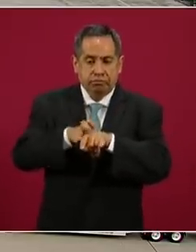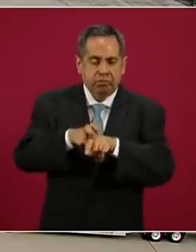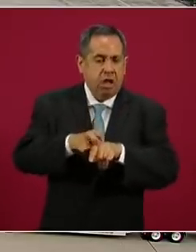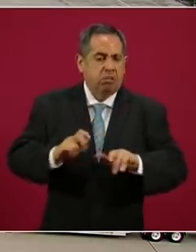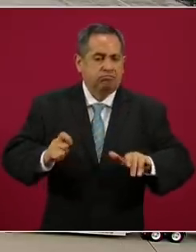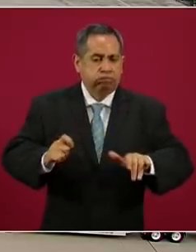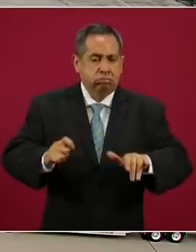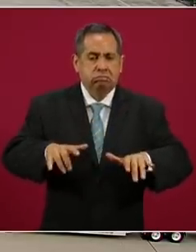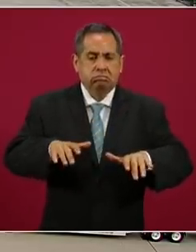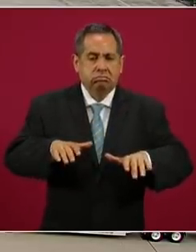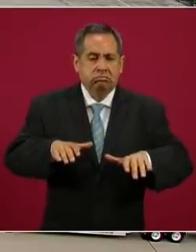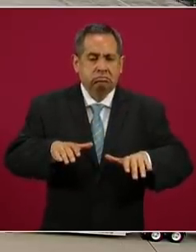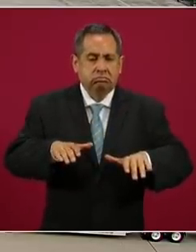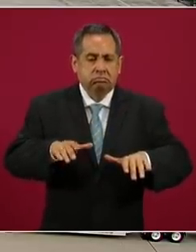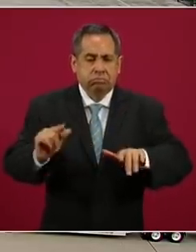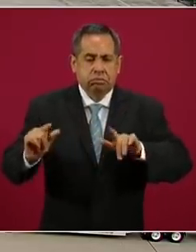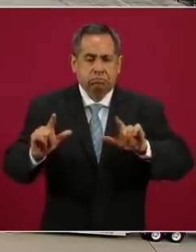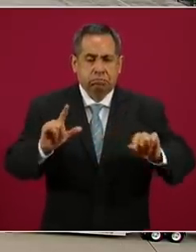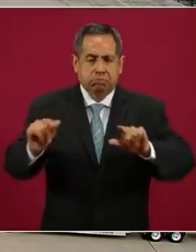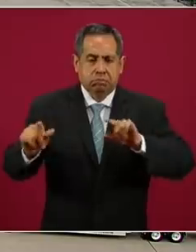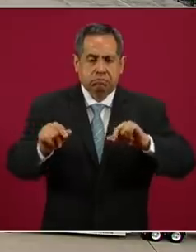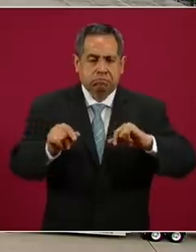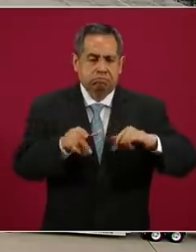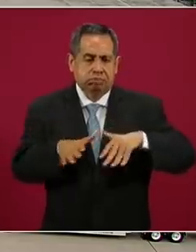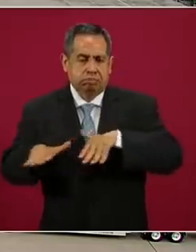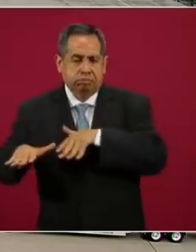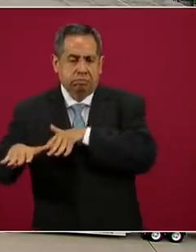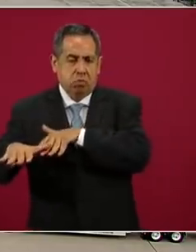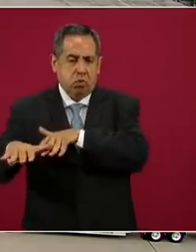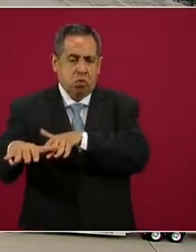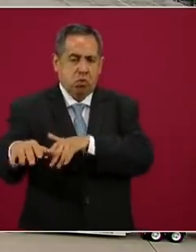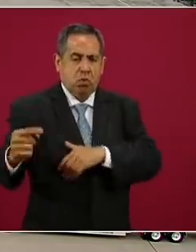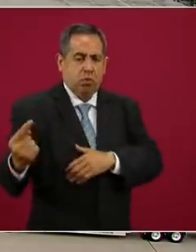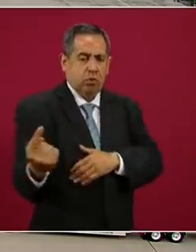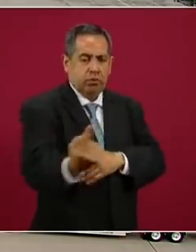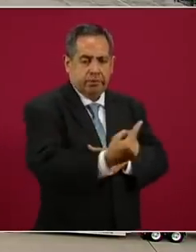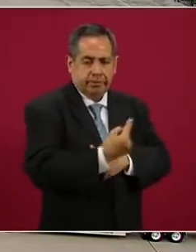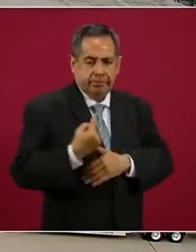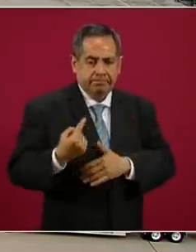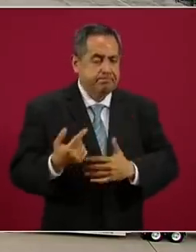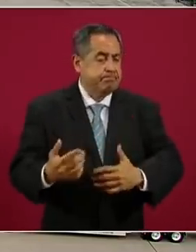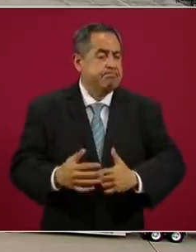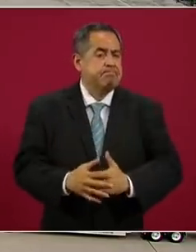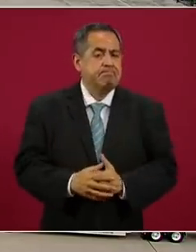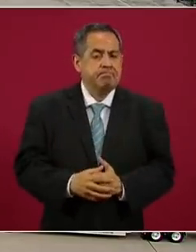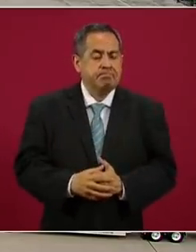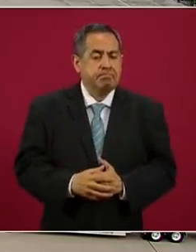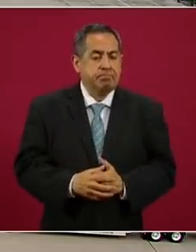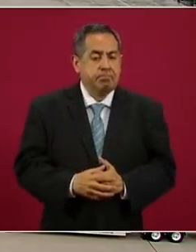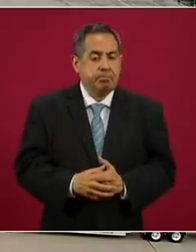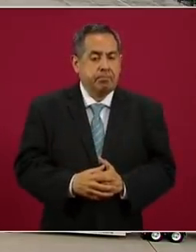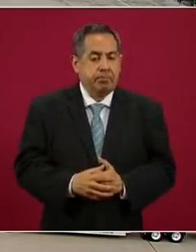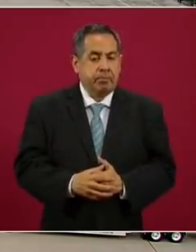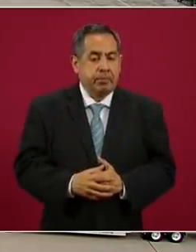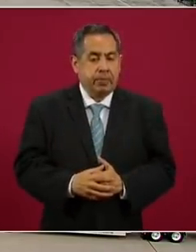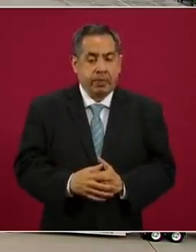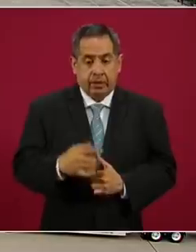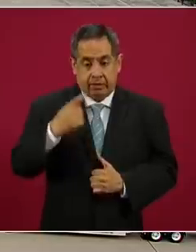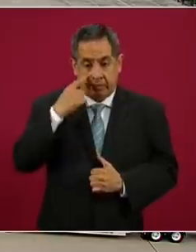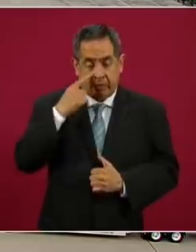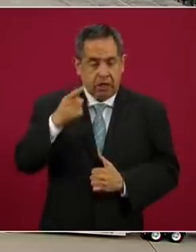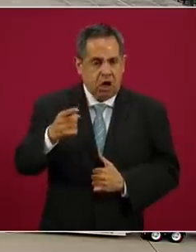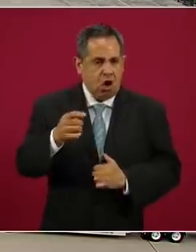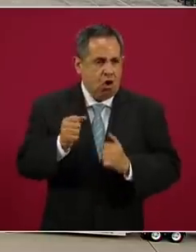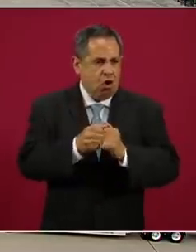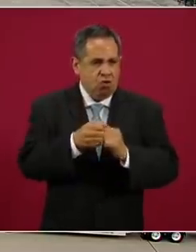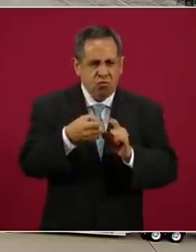motores y estar listos para iniciar la marcha presente que estos movimientos se efectúan de una manera coordinada